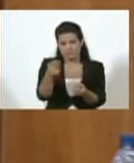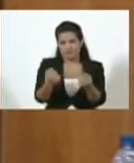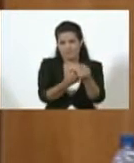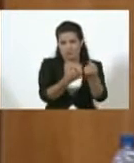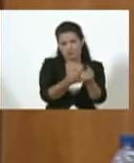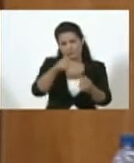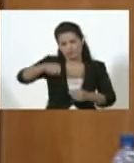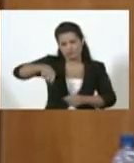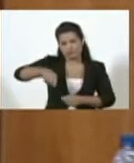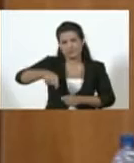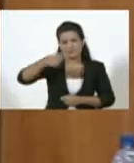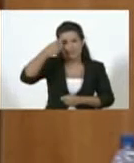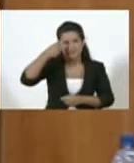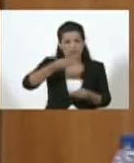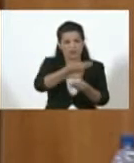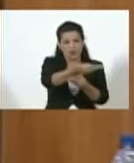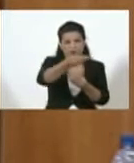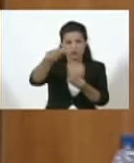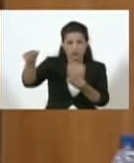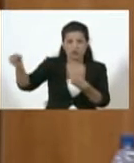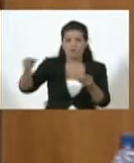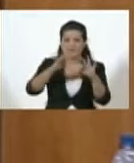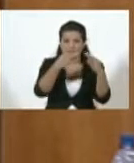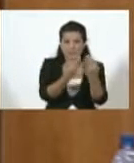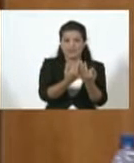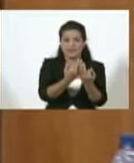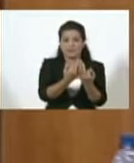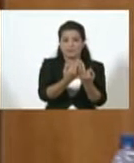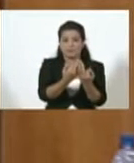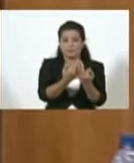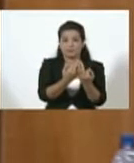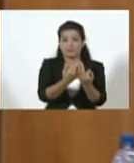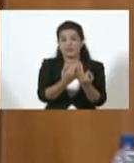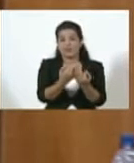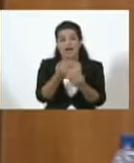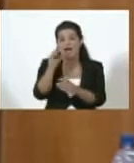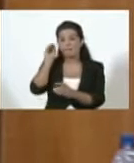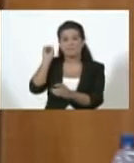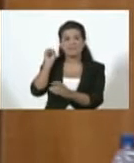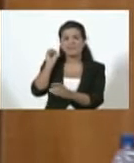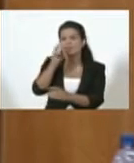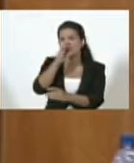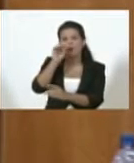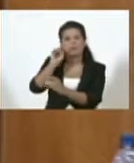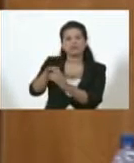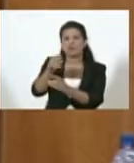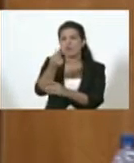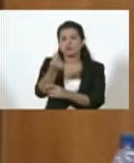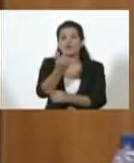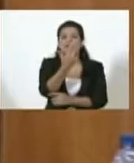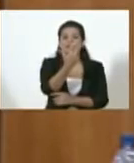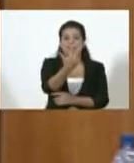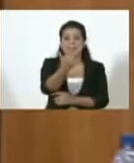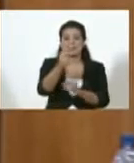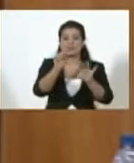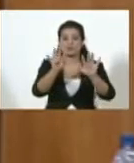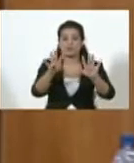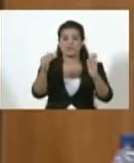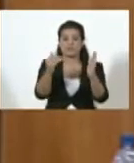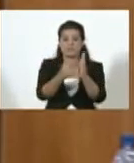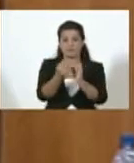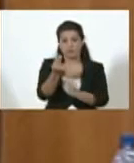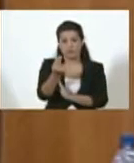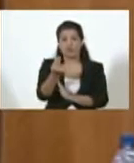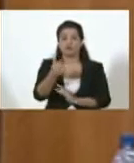siendo llevada al hogar con un estipendio de 39 mil bolívares,